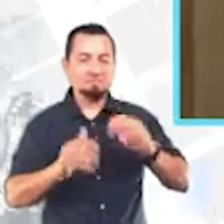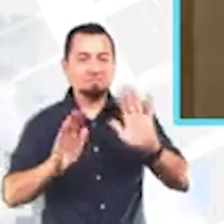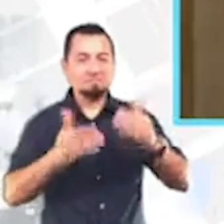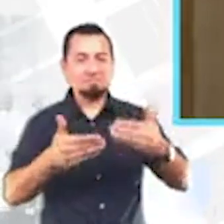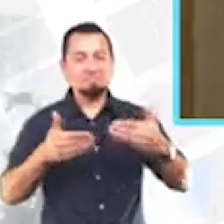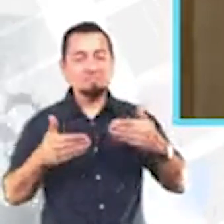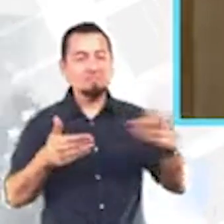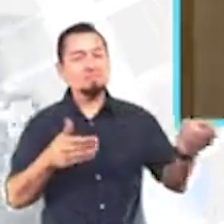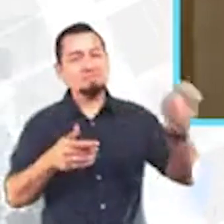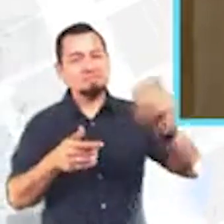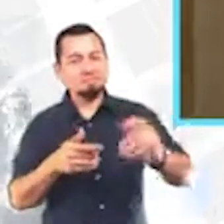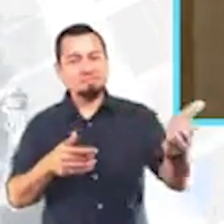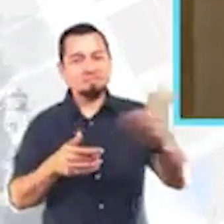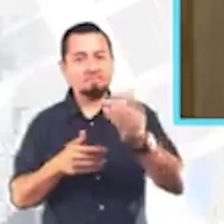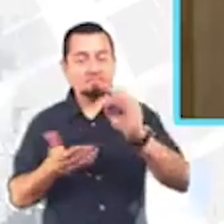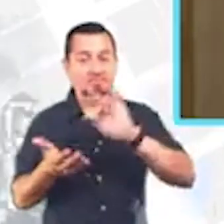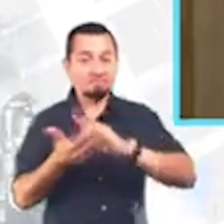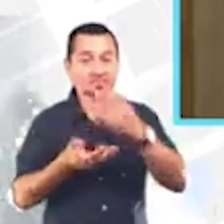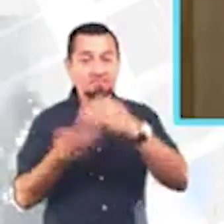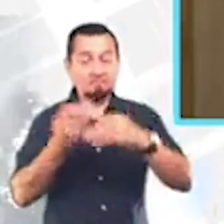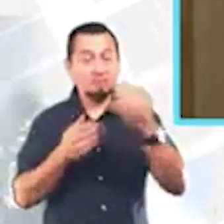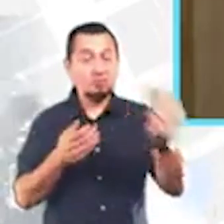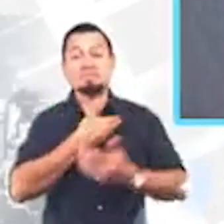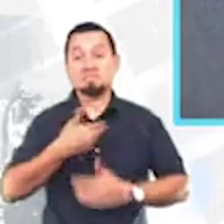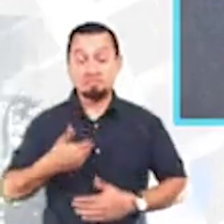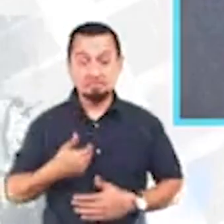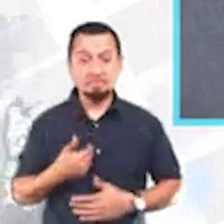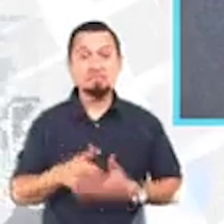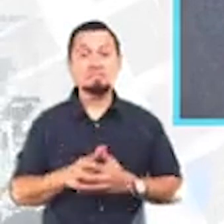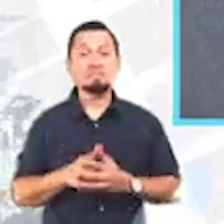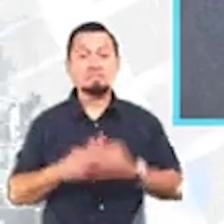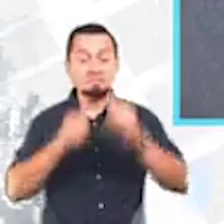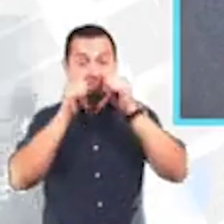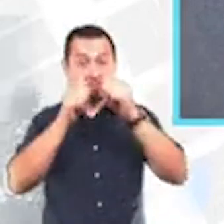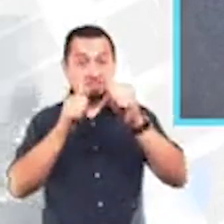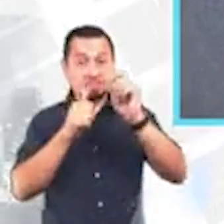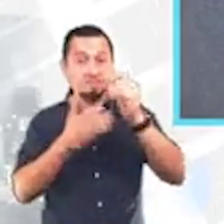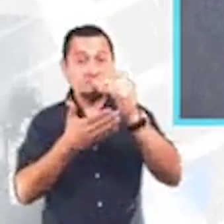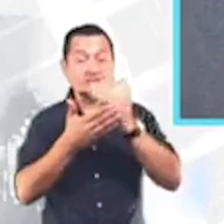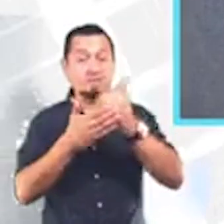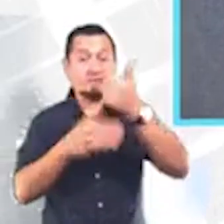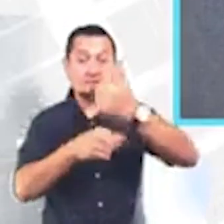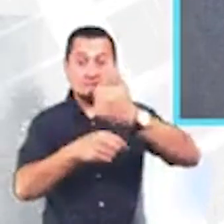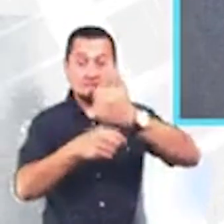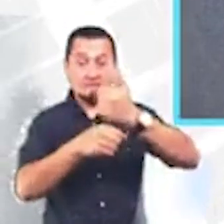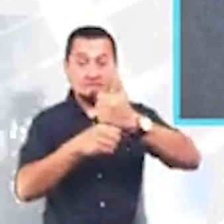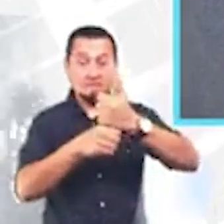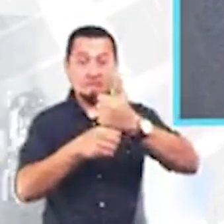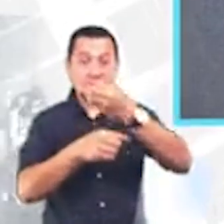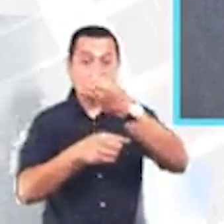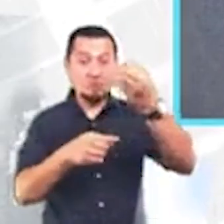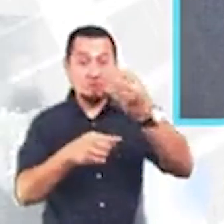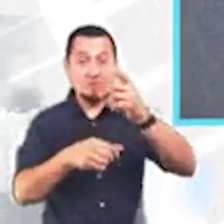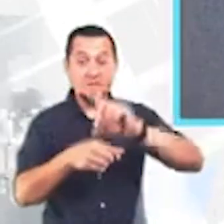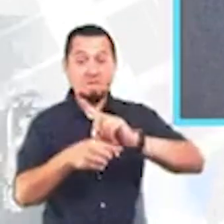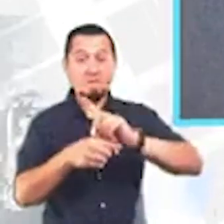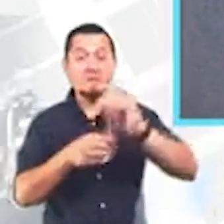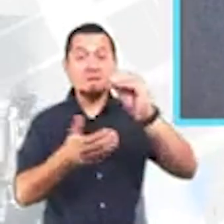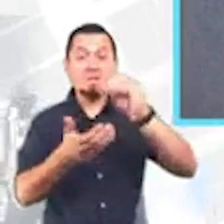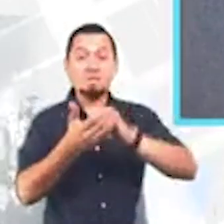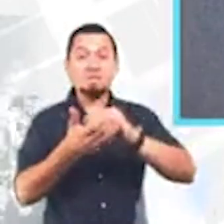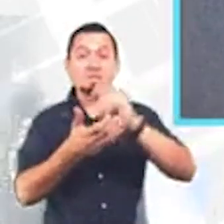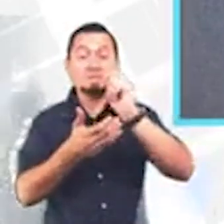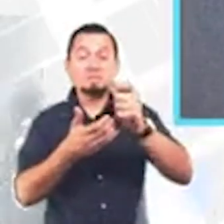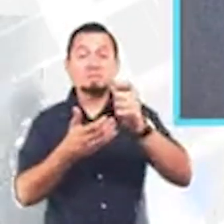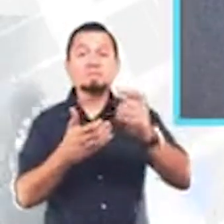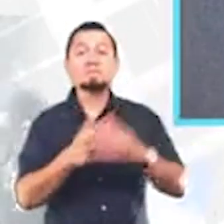la titularidad, recordó los trabajos realizados en este tiempo y los resultados obtenidos, entre estos, los diálogos por la